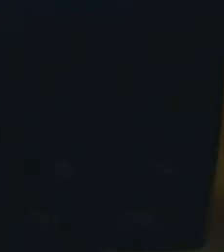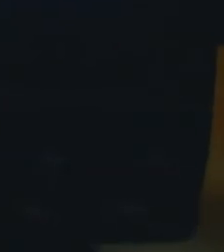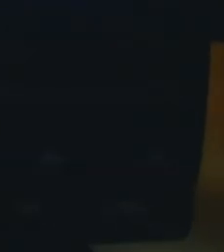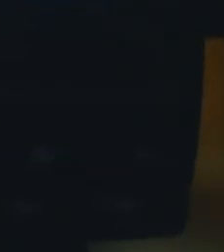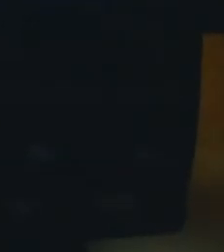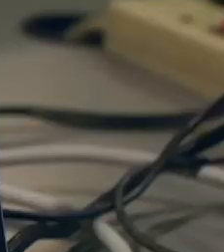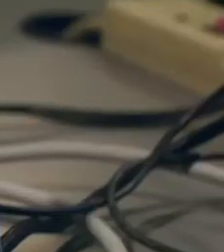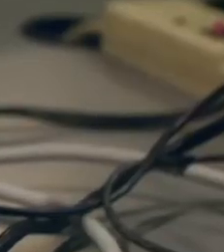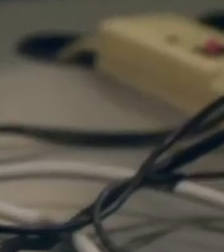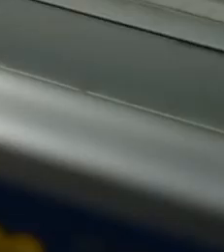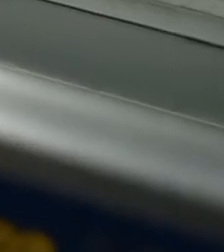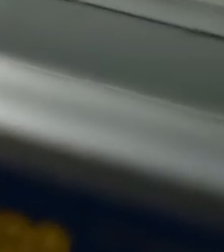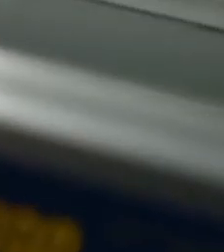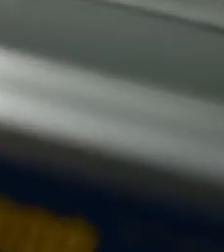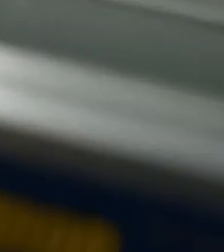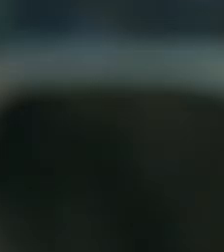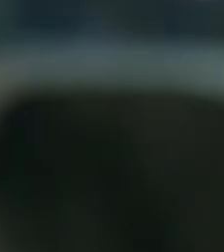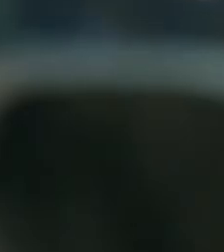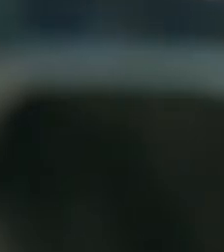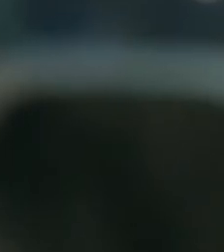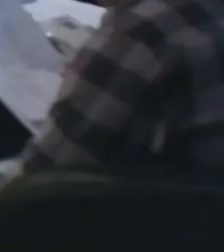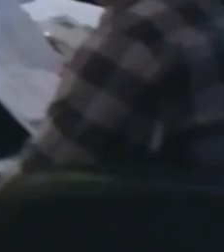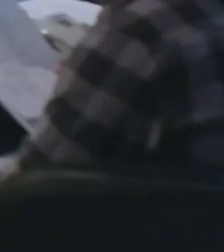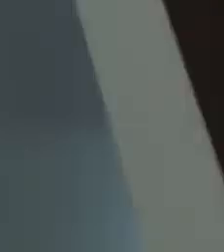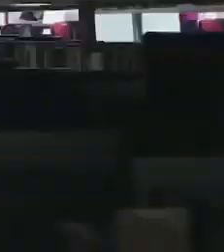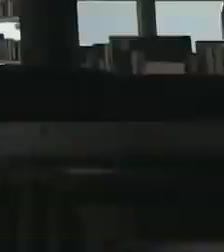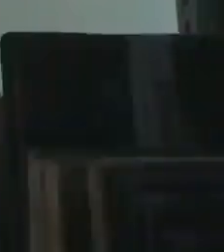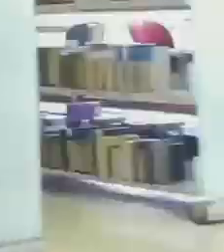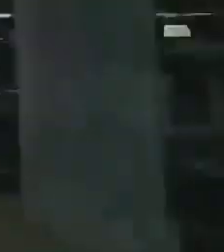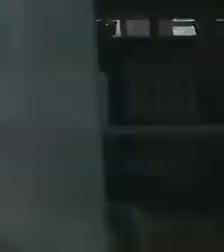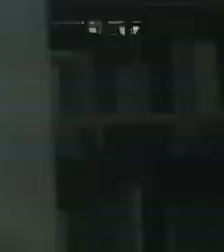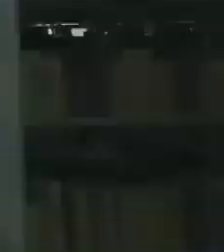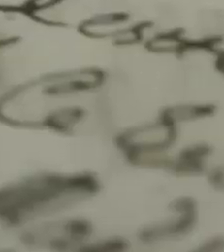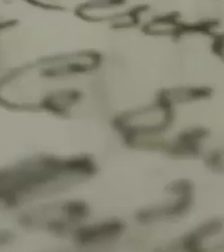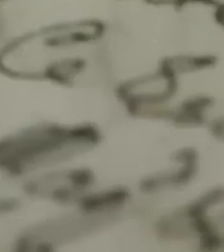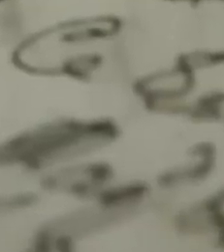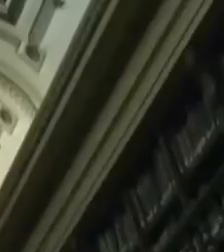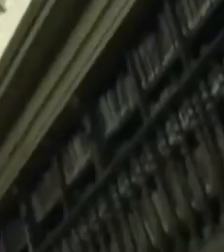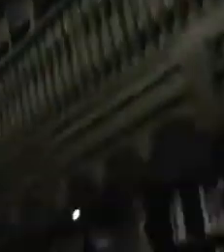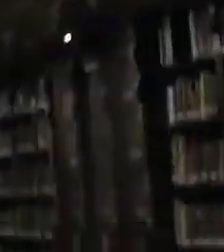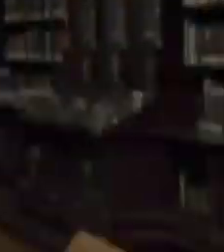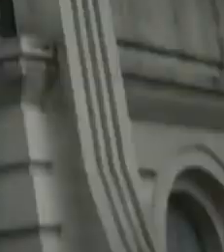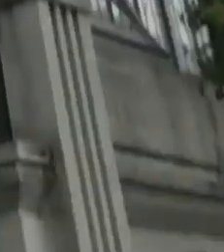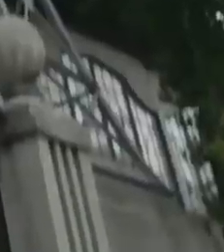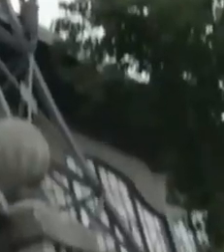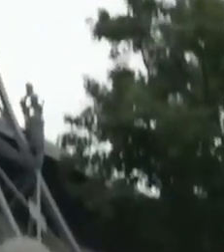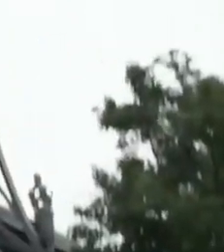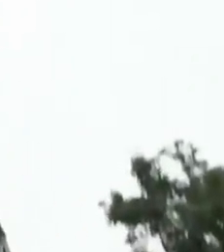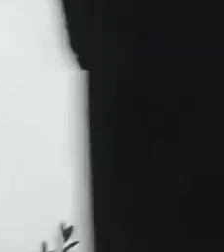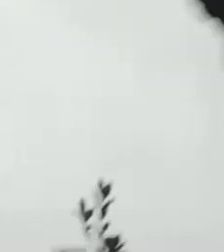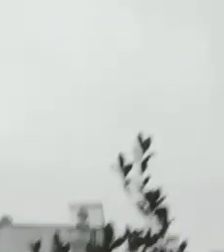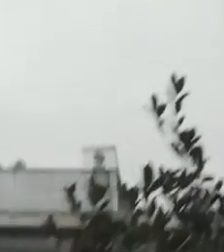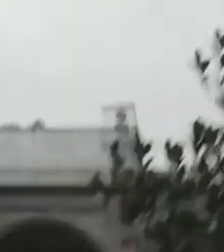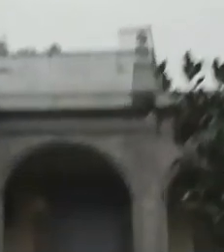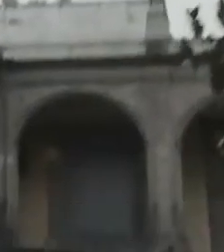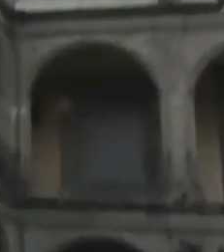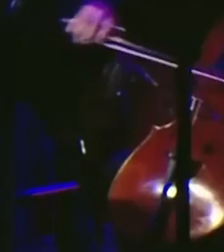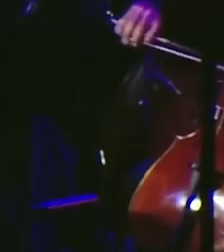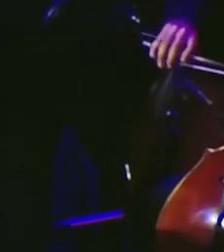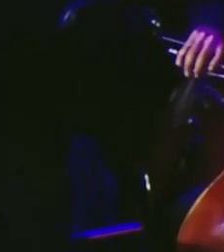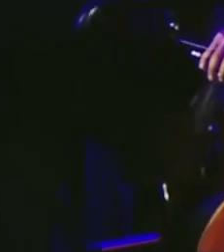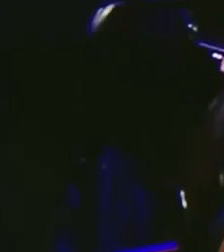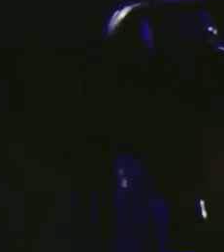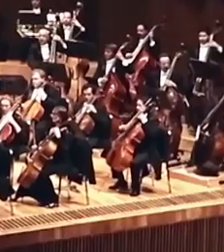tenemos un canal de televisión y una estación de radio editamos en promedio 6 libros al día contamos con 26 museos 18